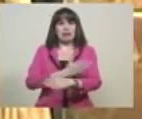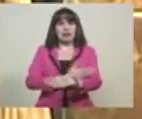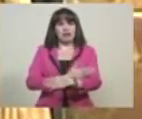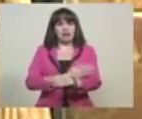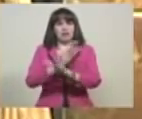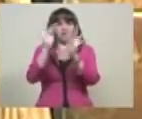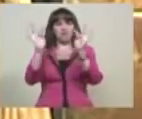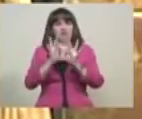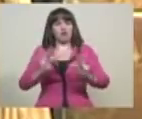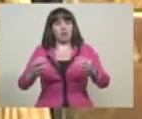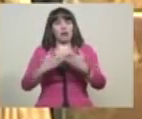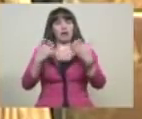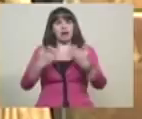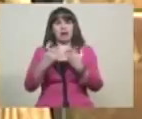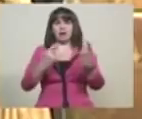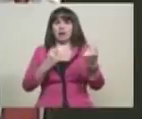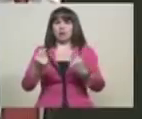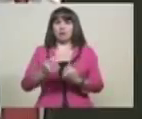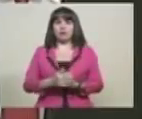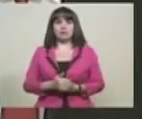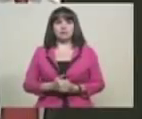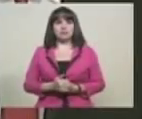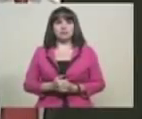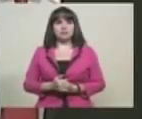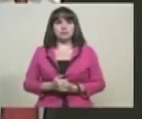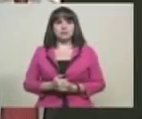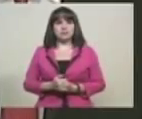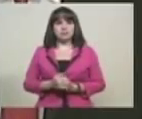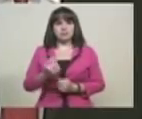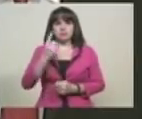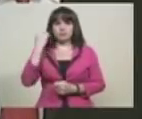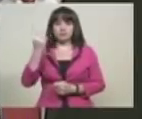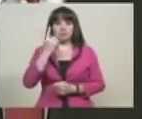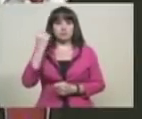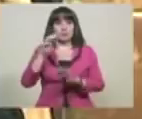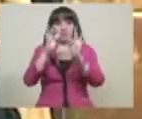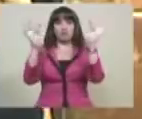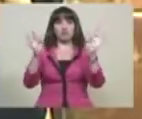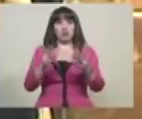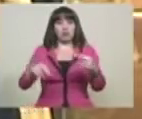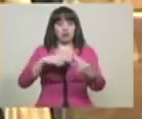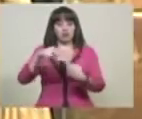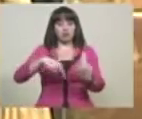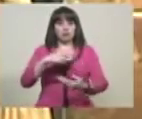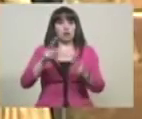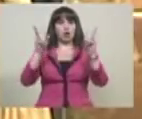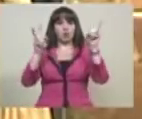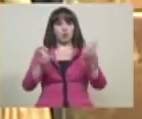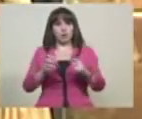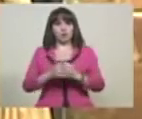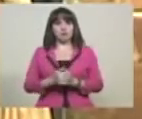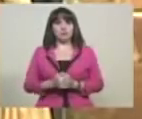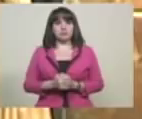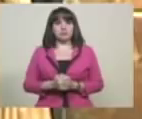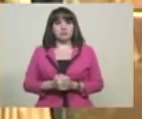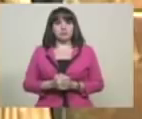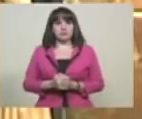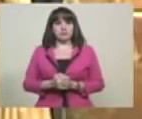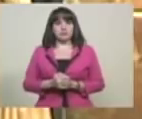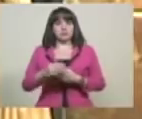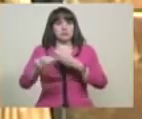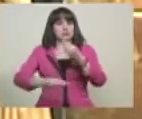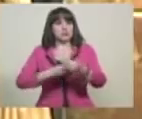los mecanismos de guerra económica. Solo métodos revolucionarios, novedosos, que vayan a la